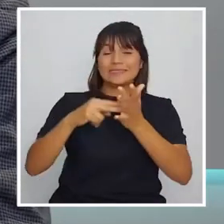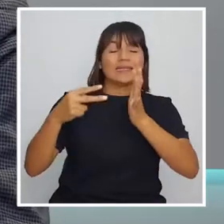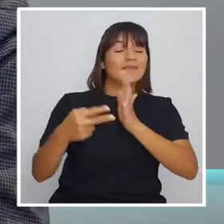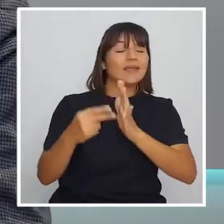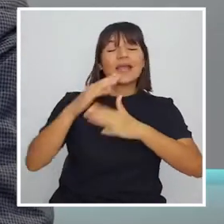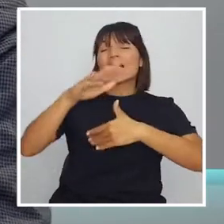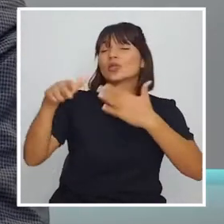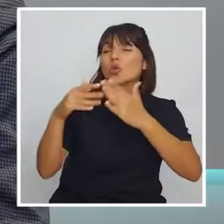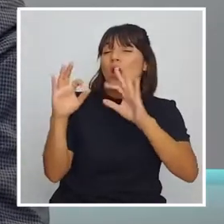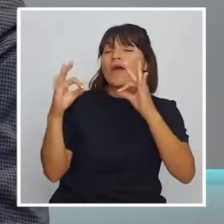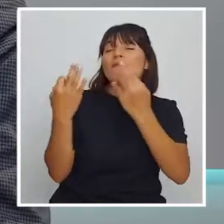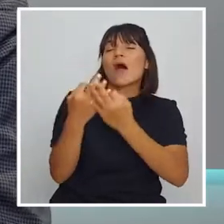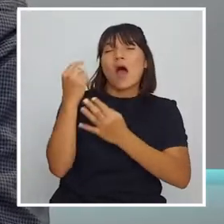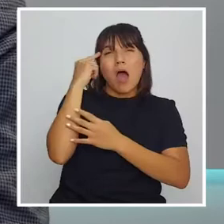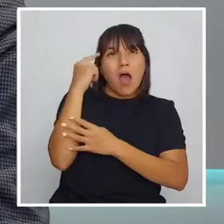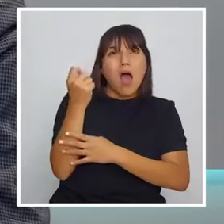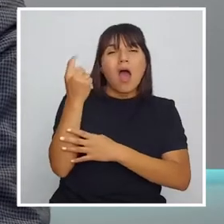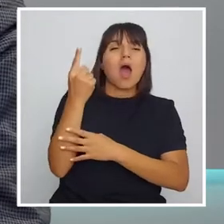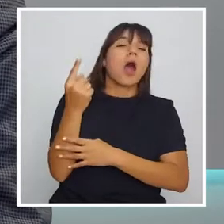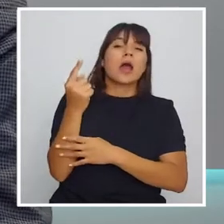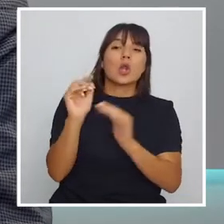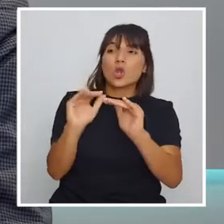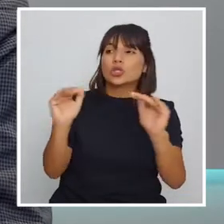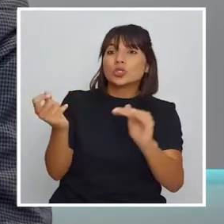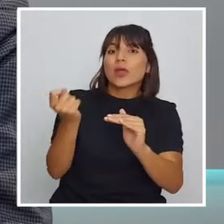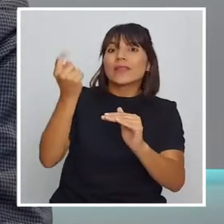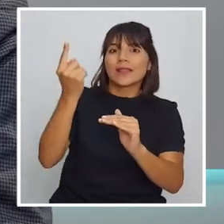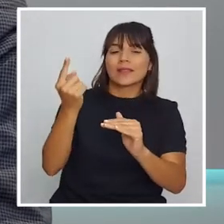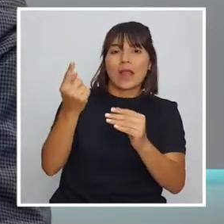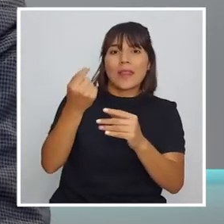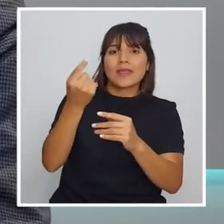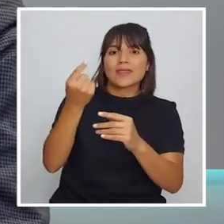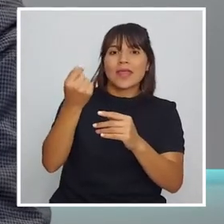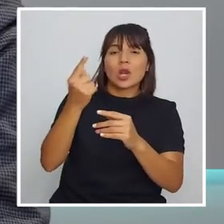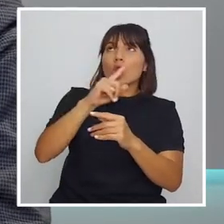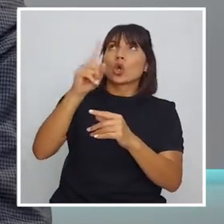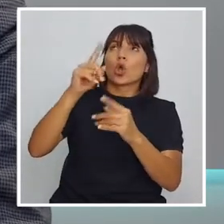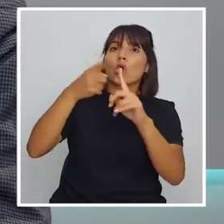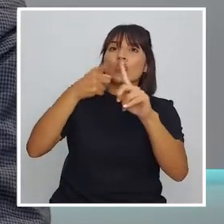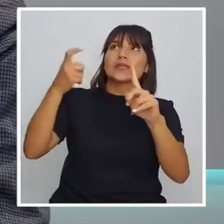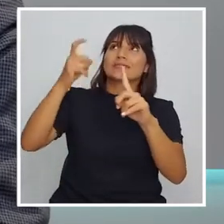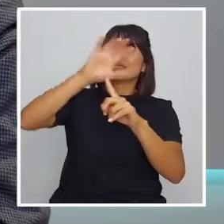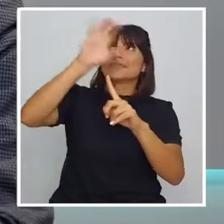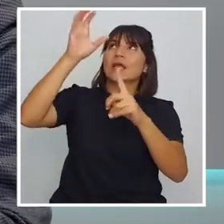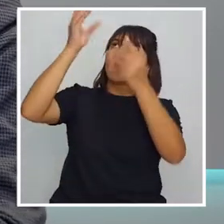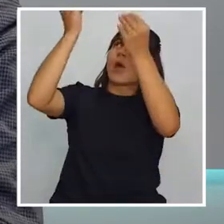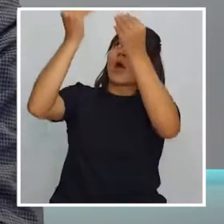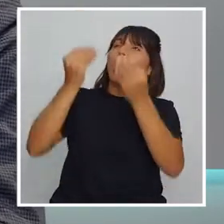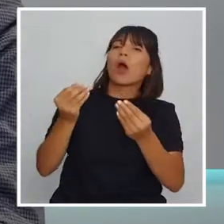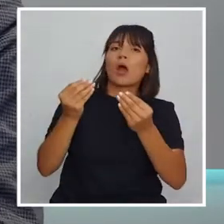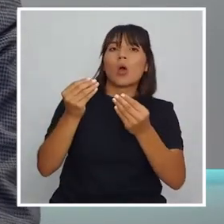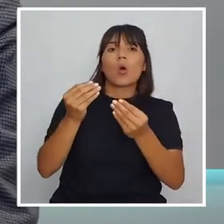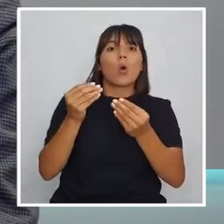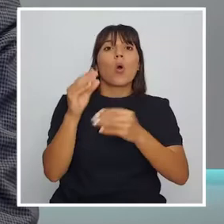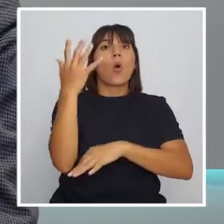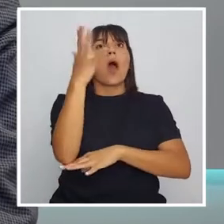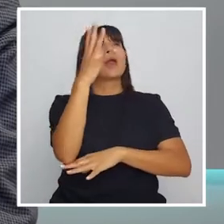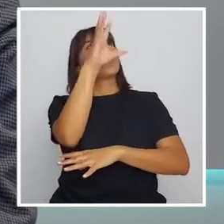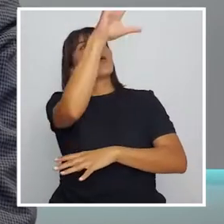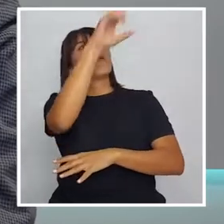la plata no cae del cielo, ni está en ese palo de naranja que está en el patio. Hay que trabajarla, hay que pulsearla